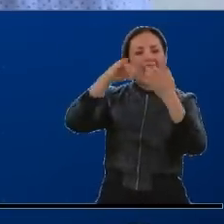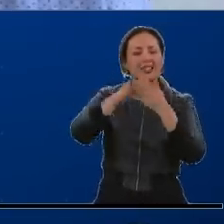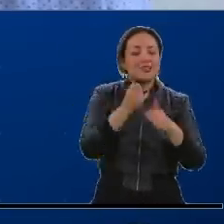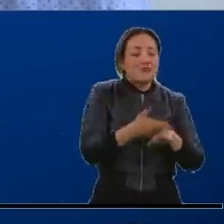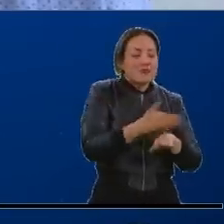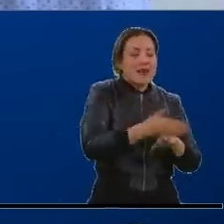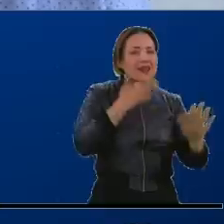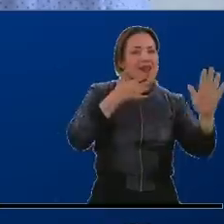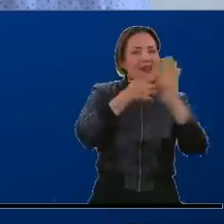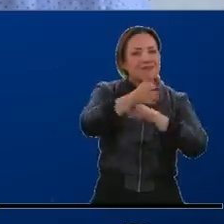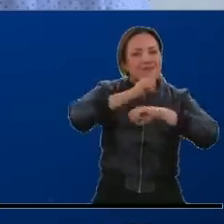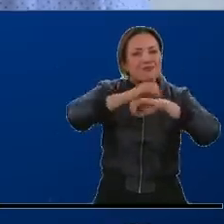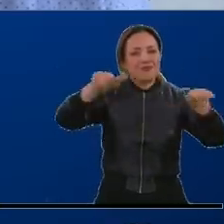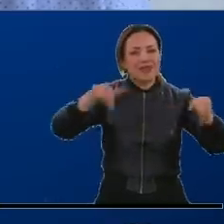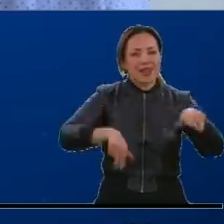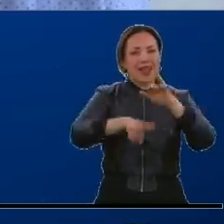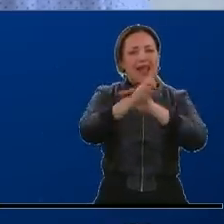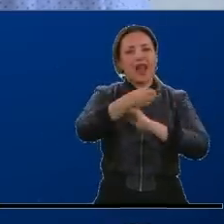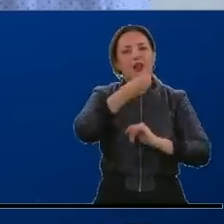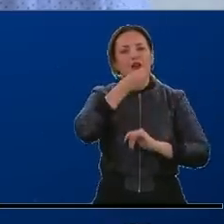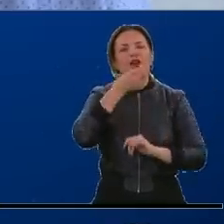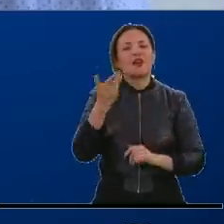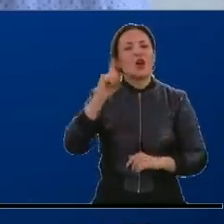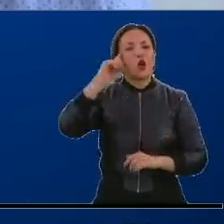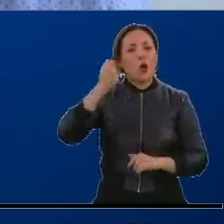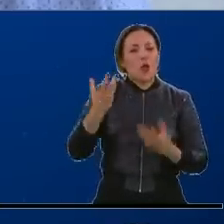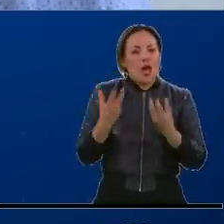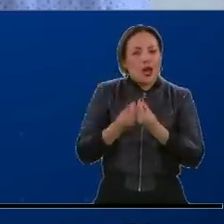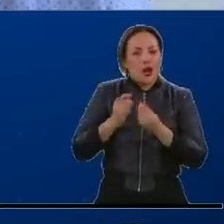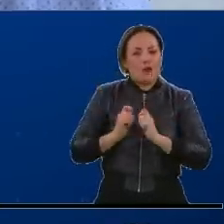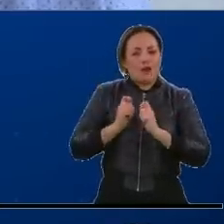reciente aquí en Noticias Caracol del Gobierno Nacional